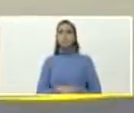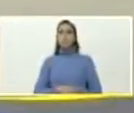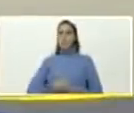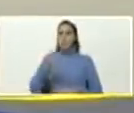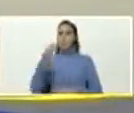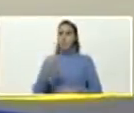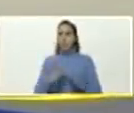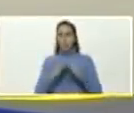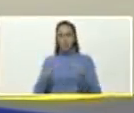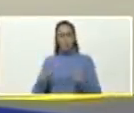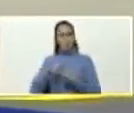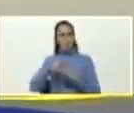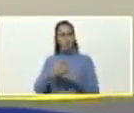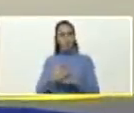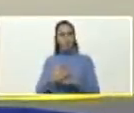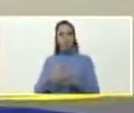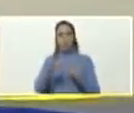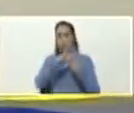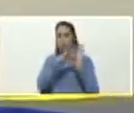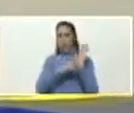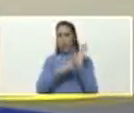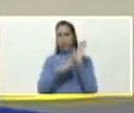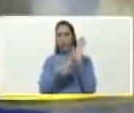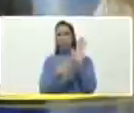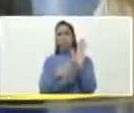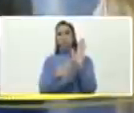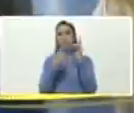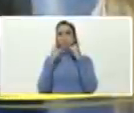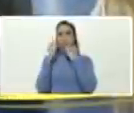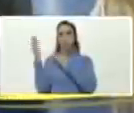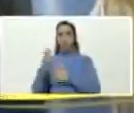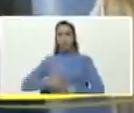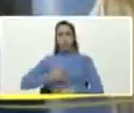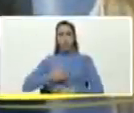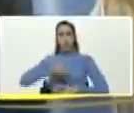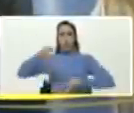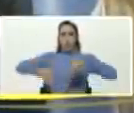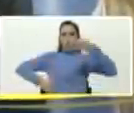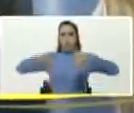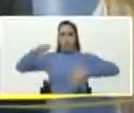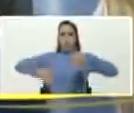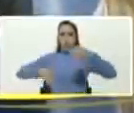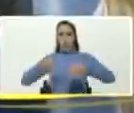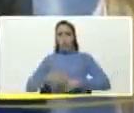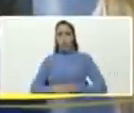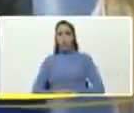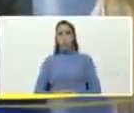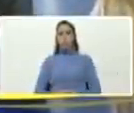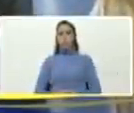Siempre, en todas las circunstancias, ha prevalecido el sentido de justicia